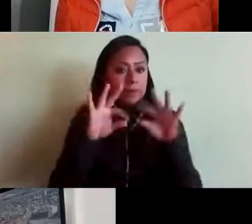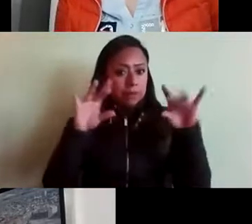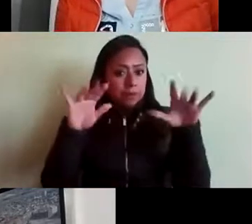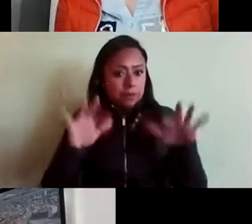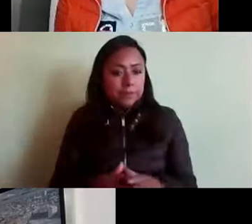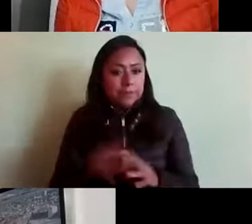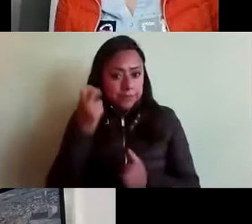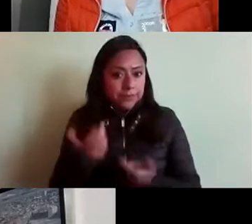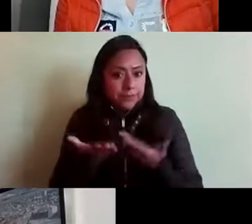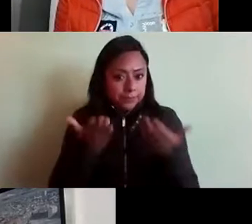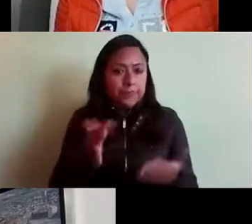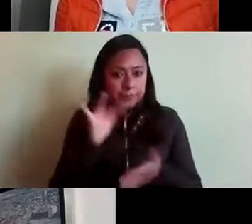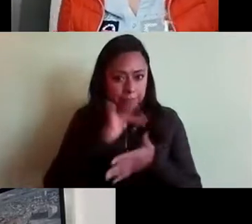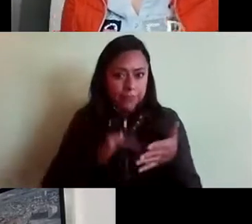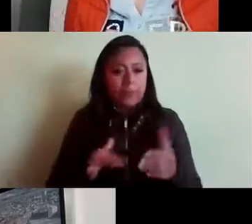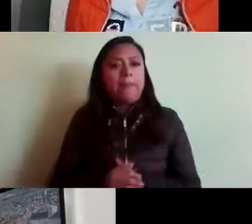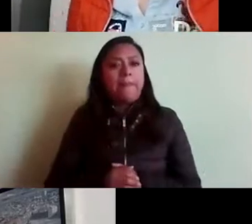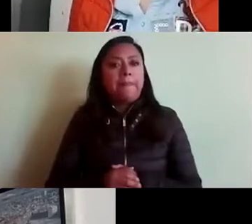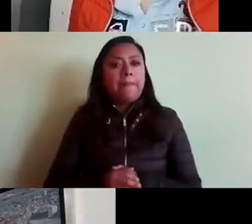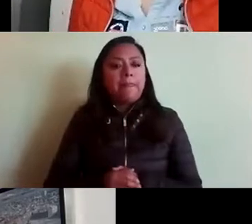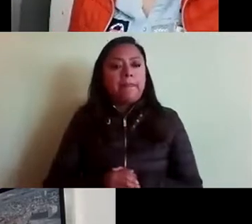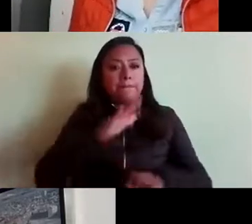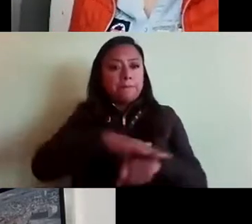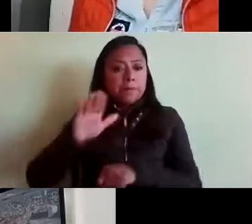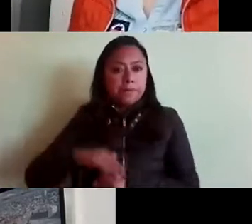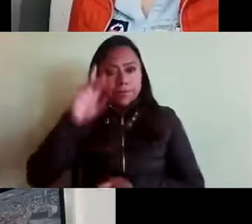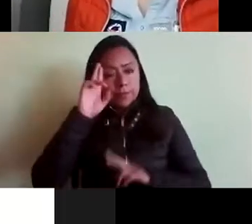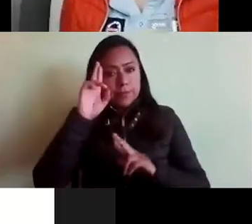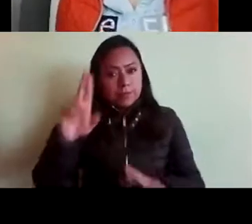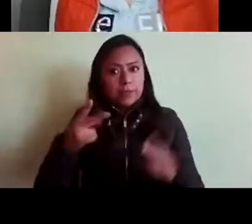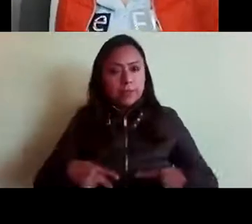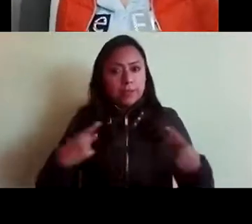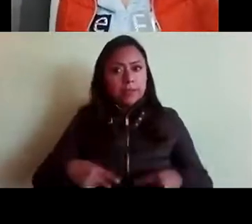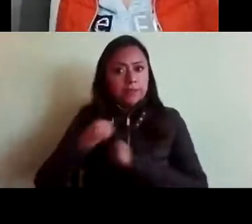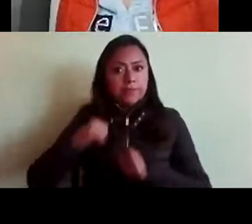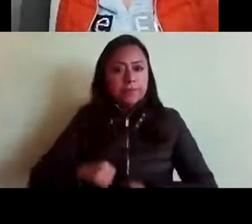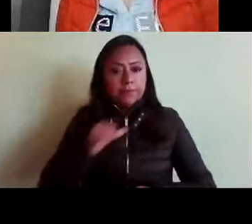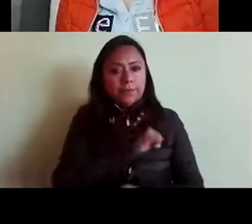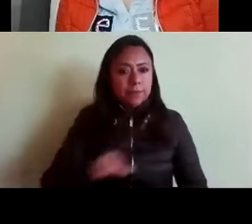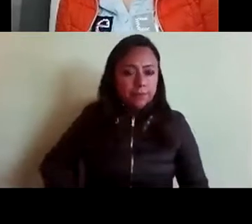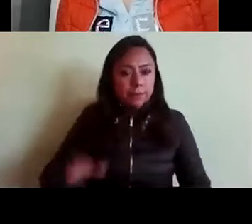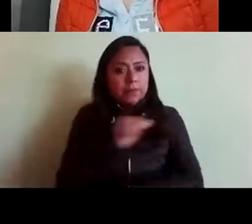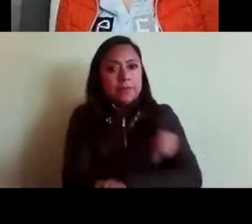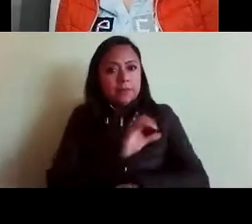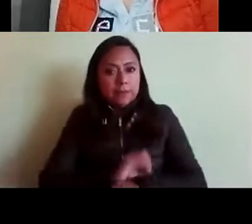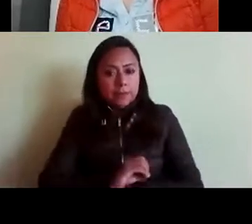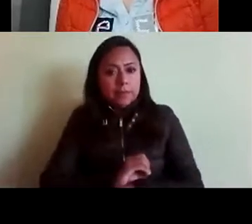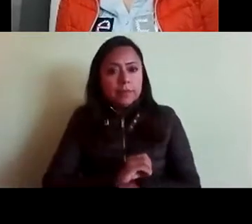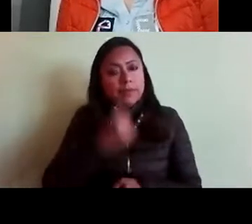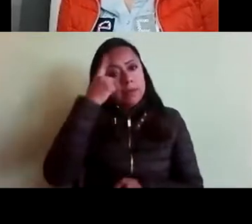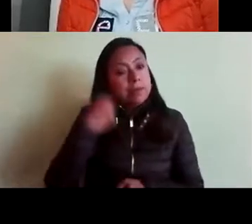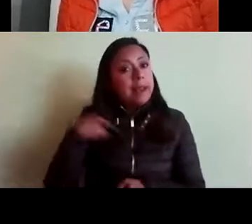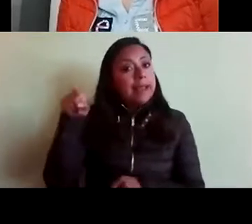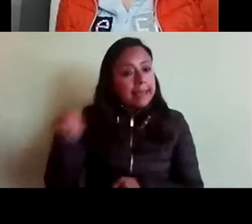siguiente a la letra. Se exhorta respetuosamente a la persona titular de la alcaldía en Álvaro Obregón a efecto de que tenga